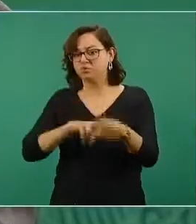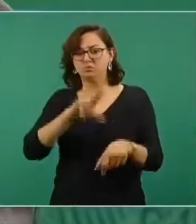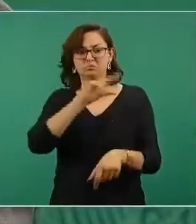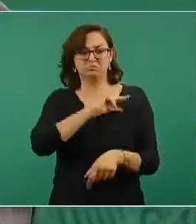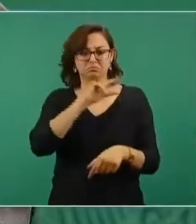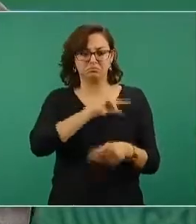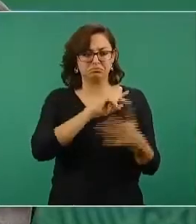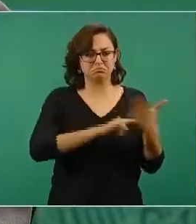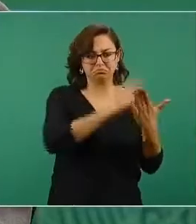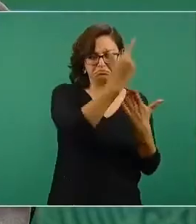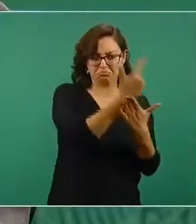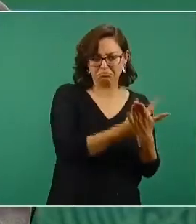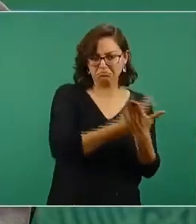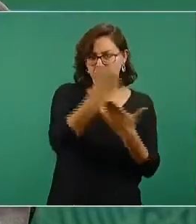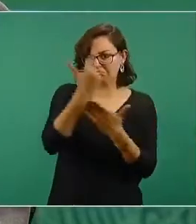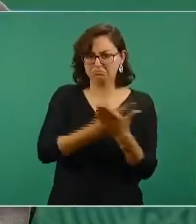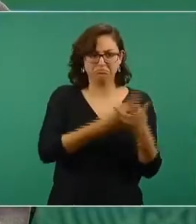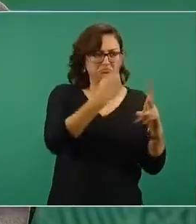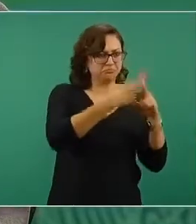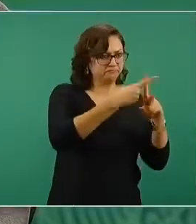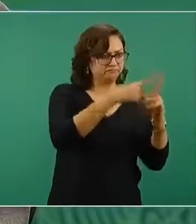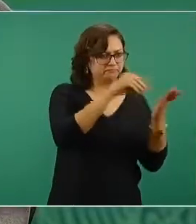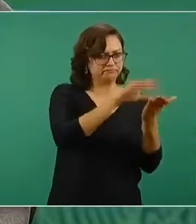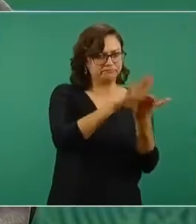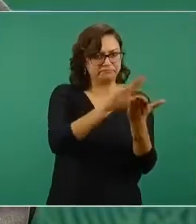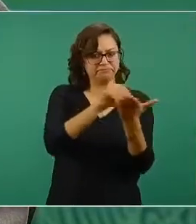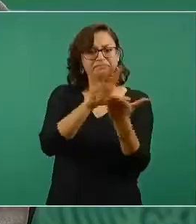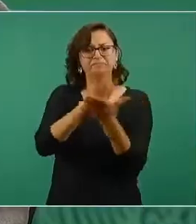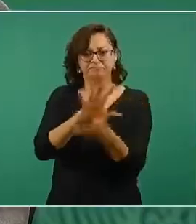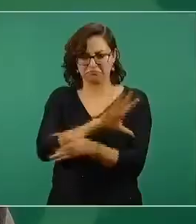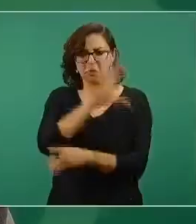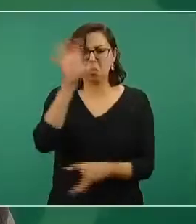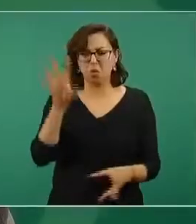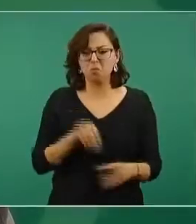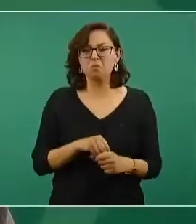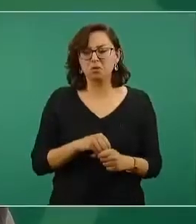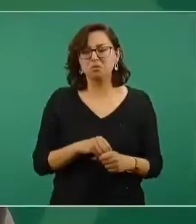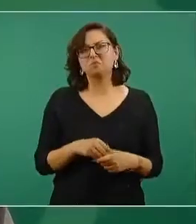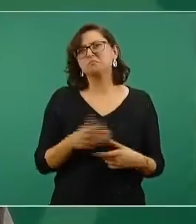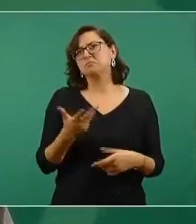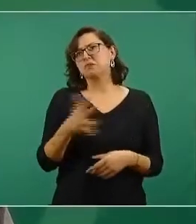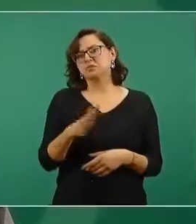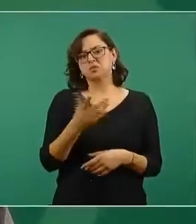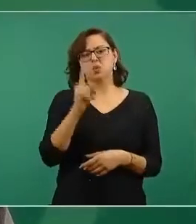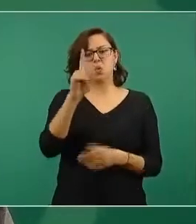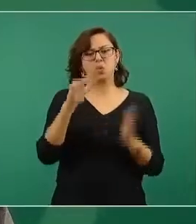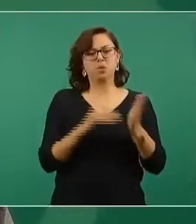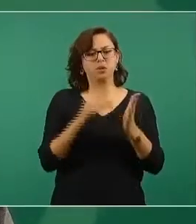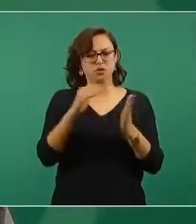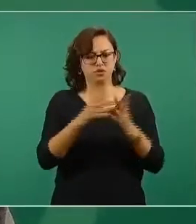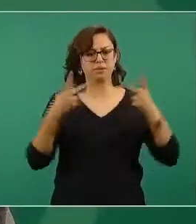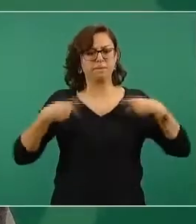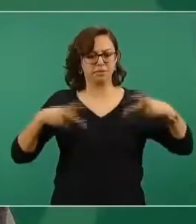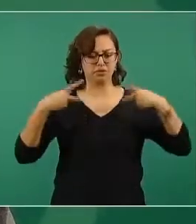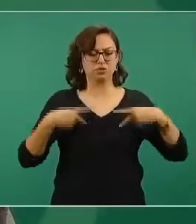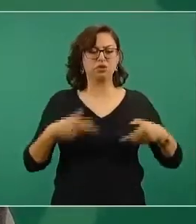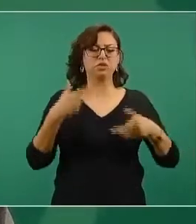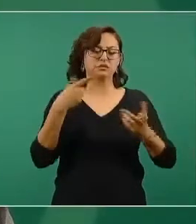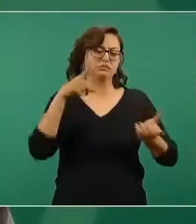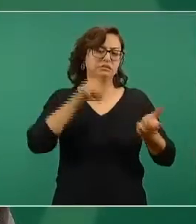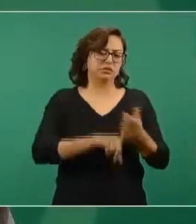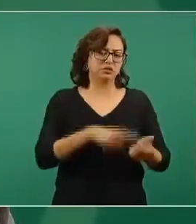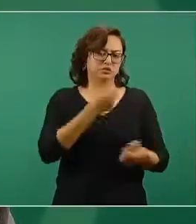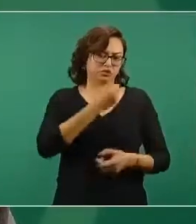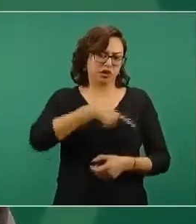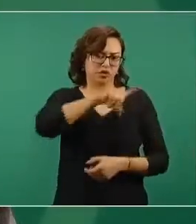bastante completo. Digo, ahorita tenemos prácticamente pues, tal vez cerca de 1 millón de personas en este censo, tal vez un